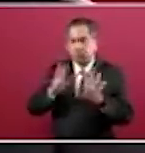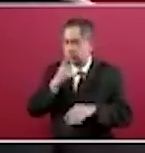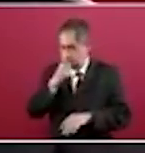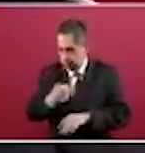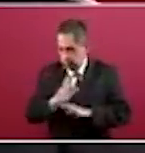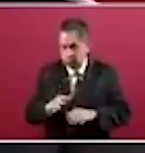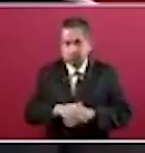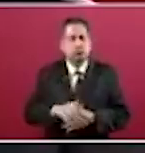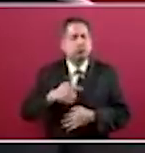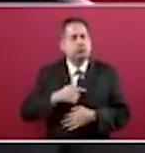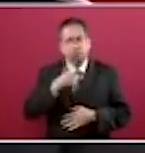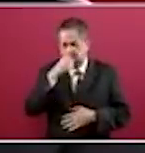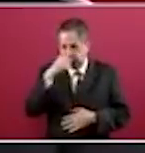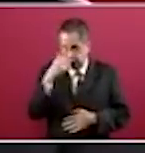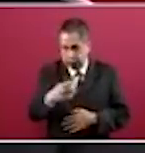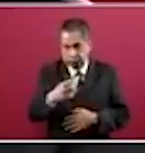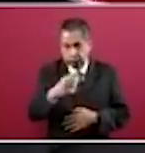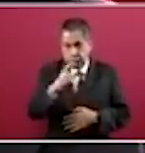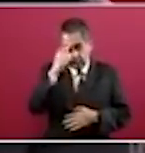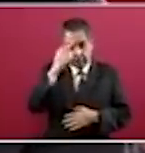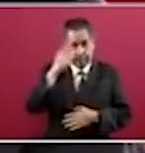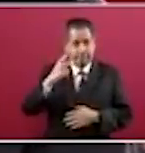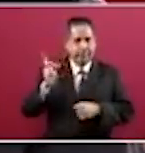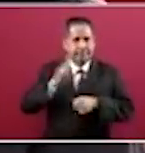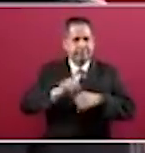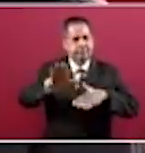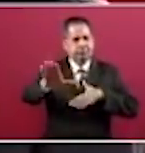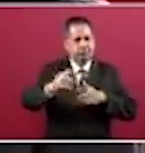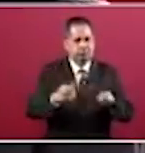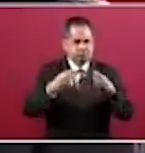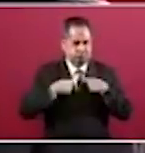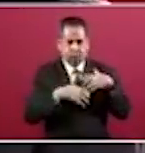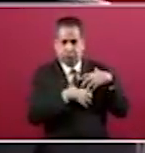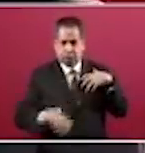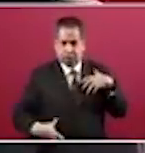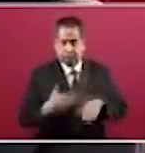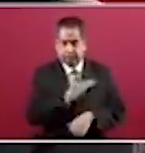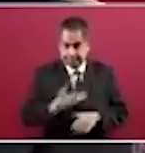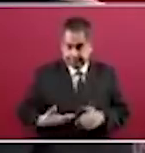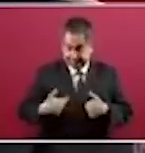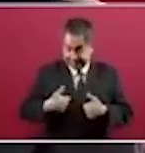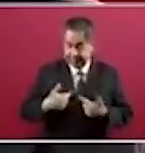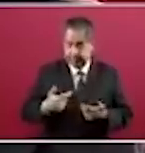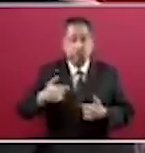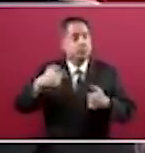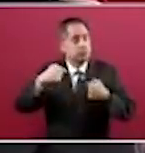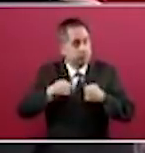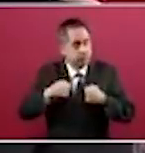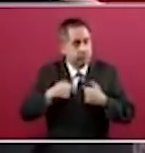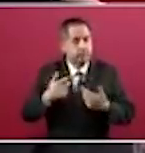Incluso lo dije cuando tomé posesión de la presidencia. Yo